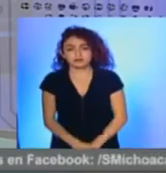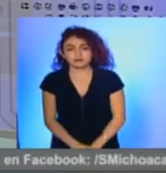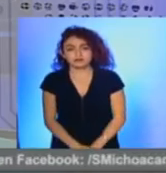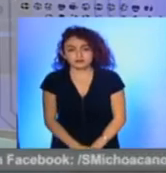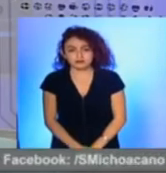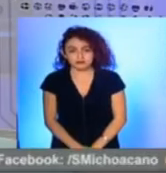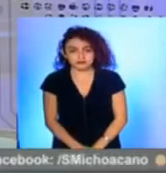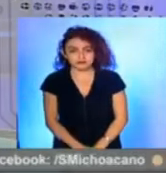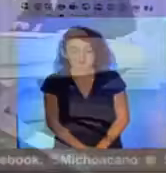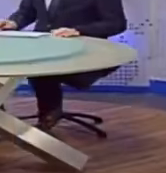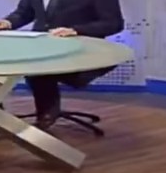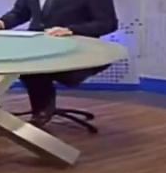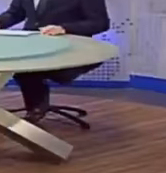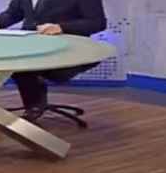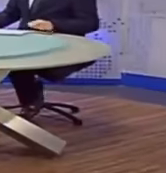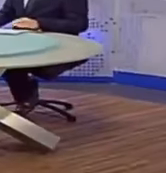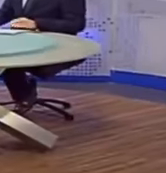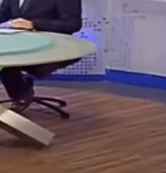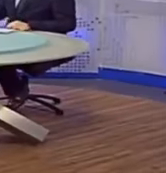más.